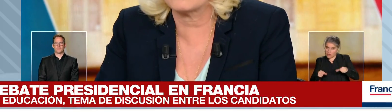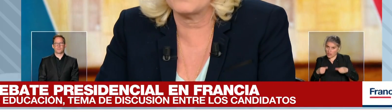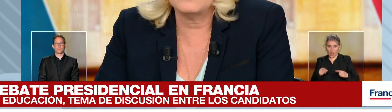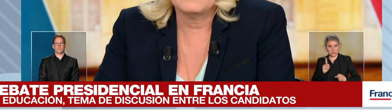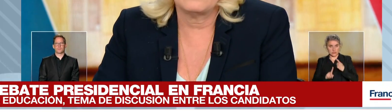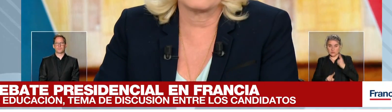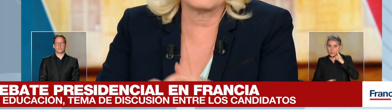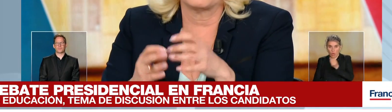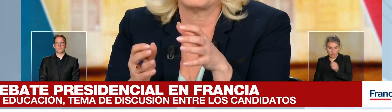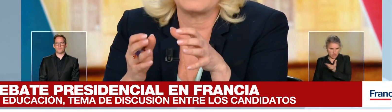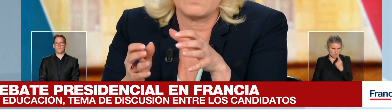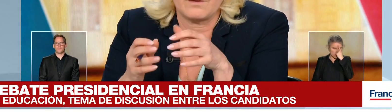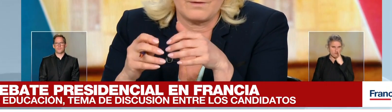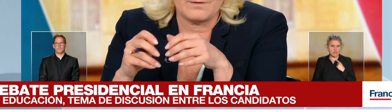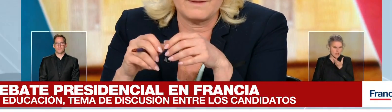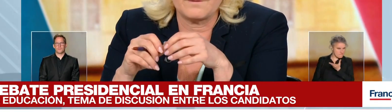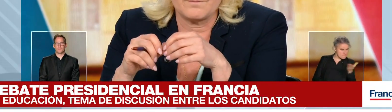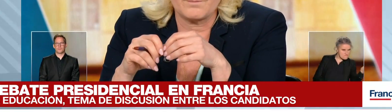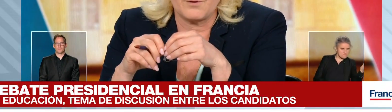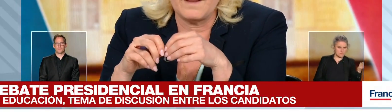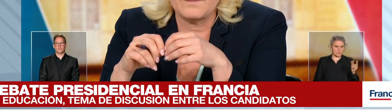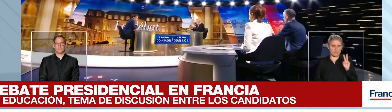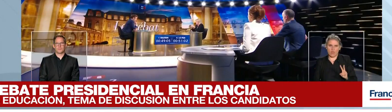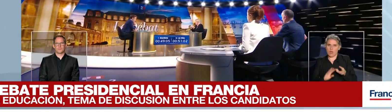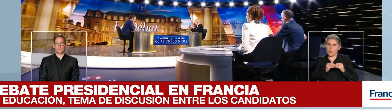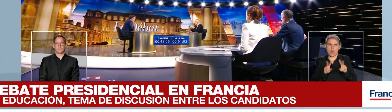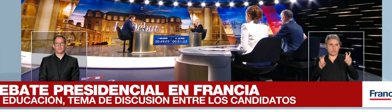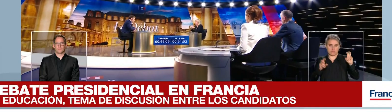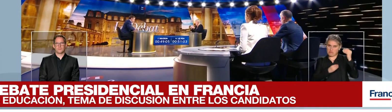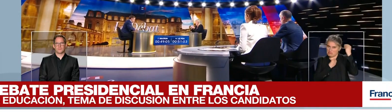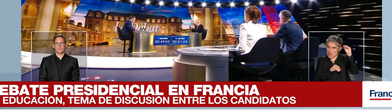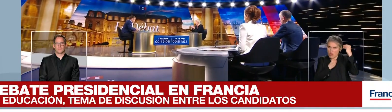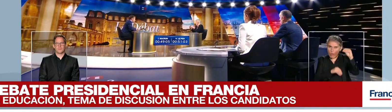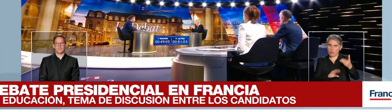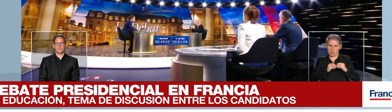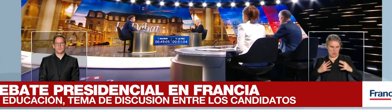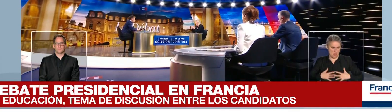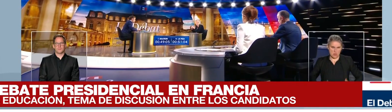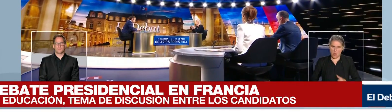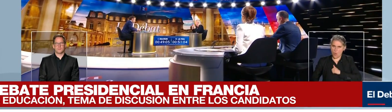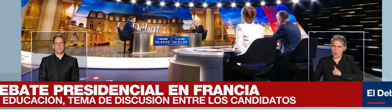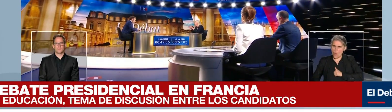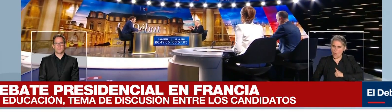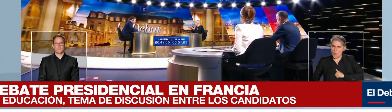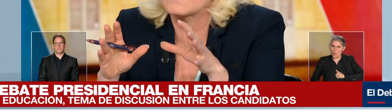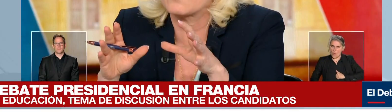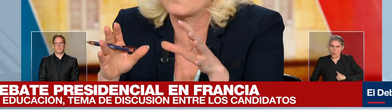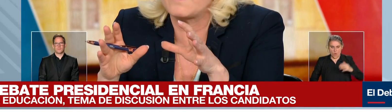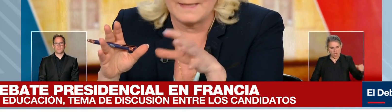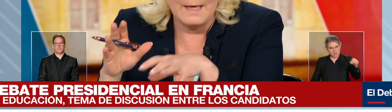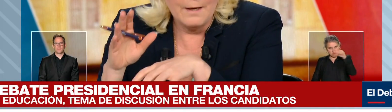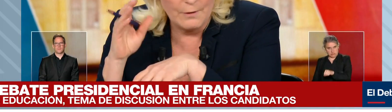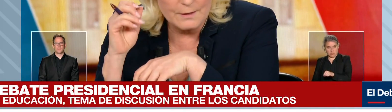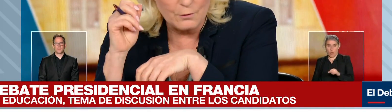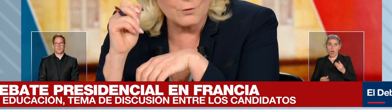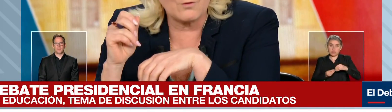Así sea necesario abrir internados específicos para estos niños que tienen problemas de delincuencia y de comportamiento,